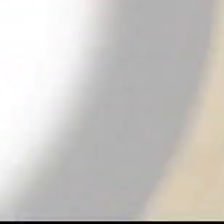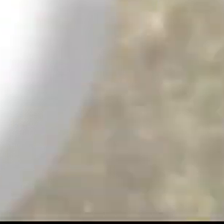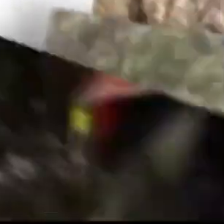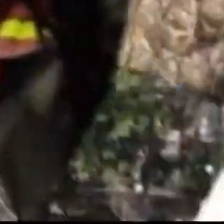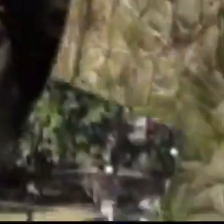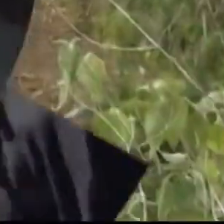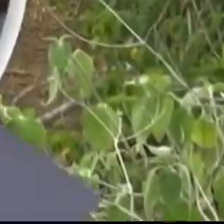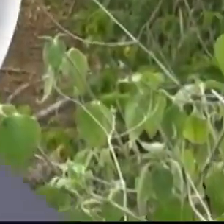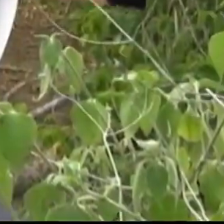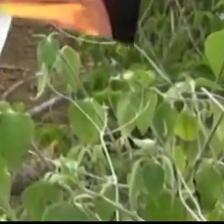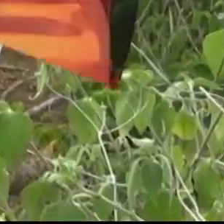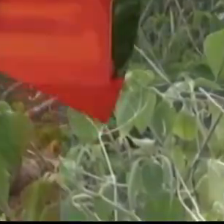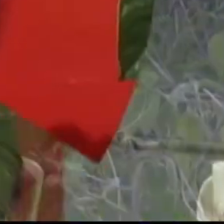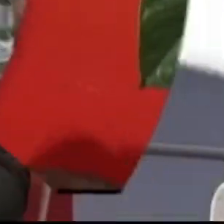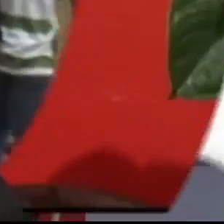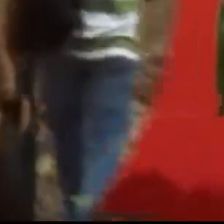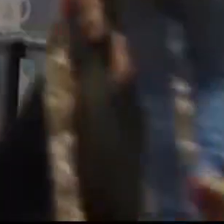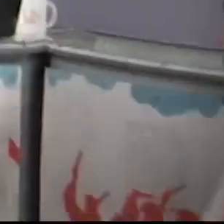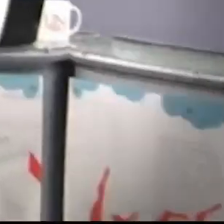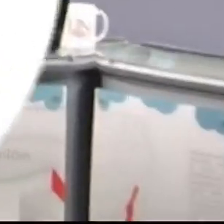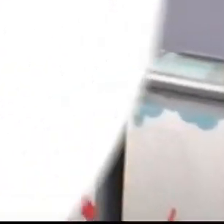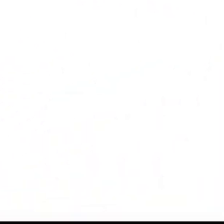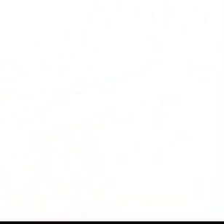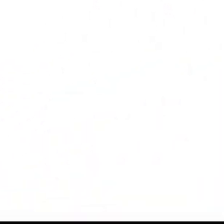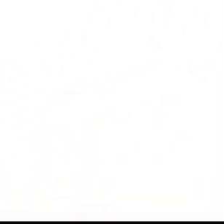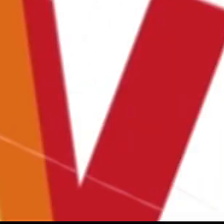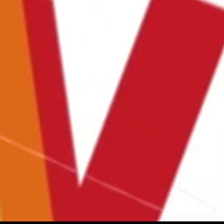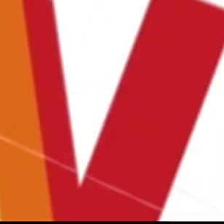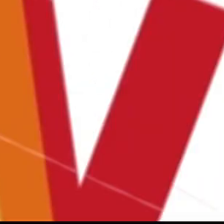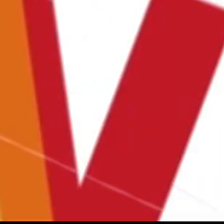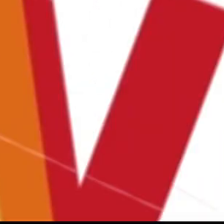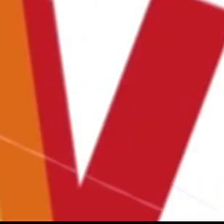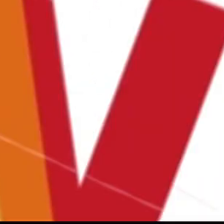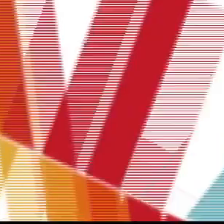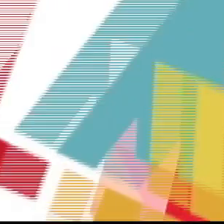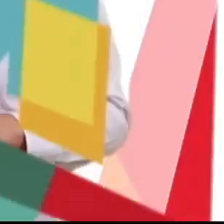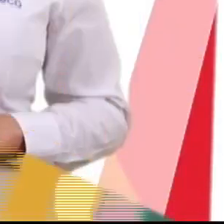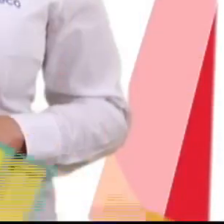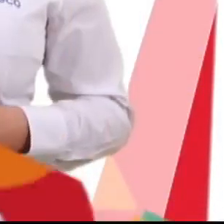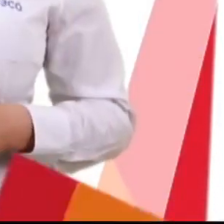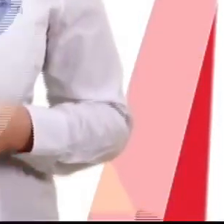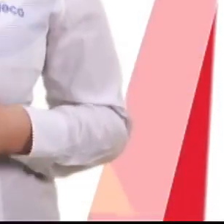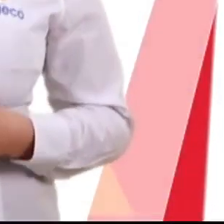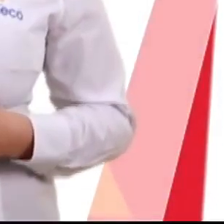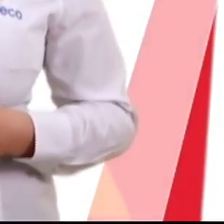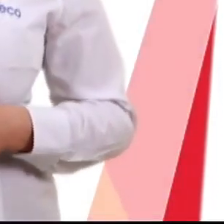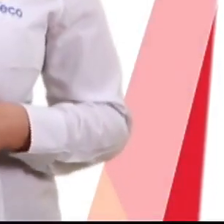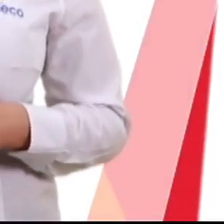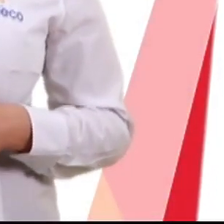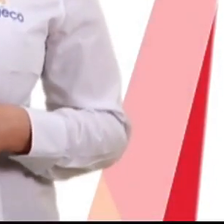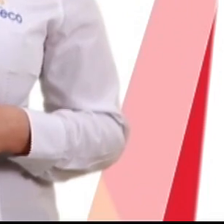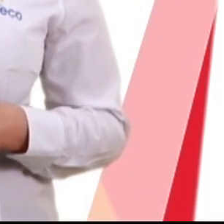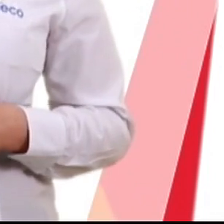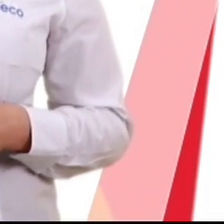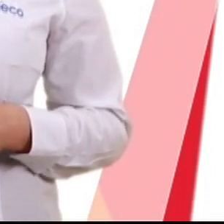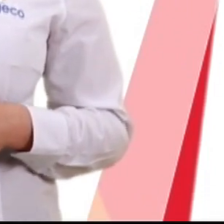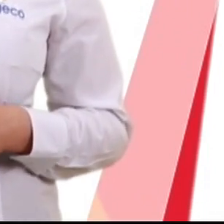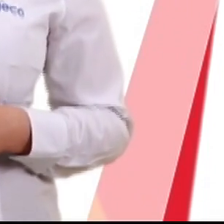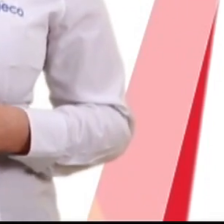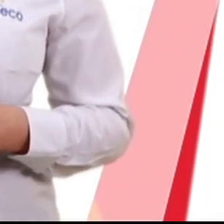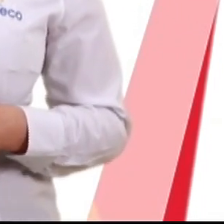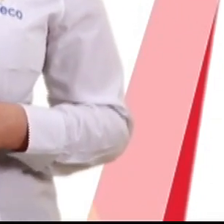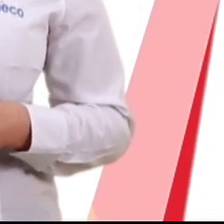primera medalla de oro con Dashlyn Scott en impulsión de bala. Vamos a ver cuántas medallas queda Costa Rica, porque hay mucha